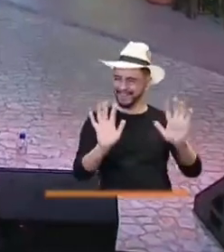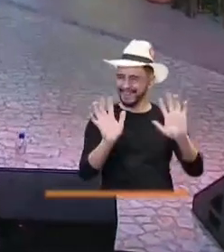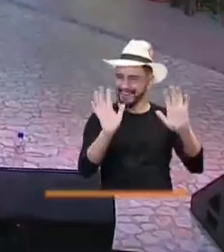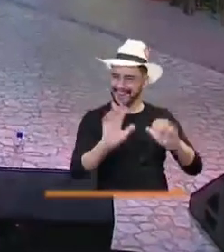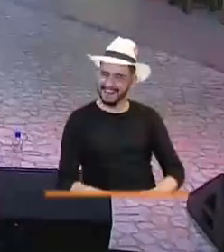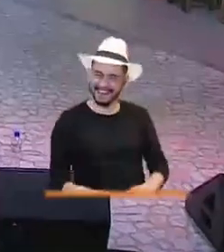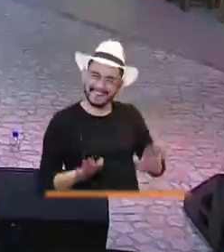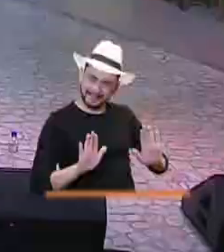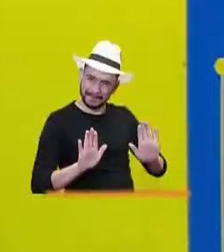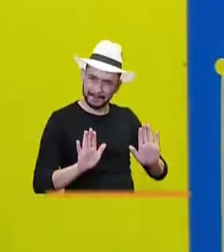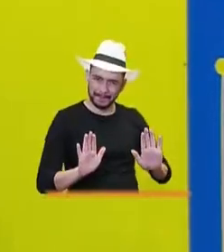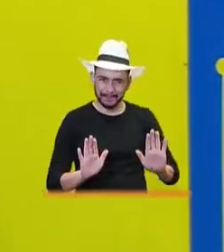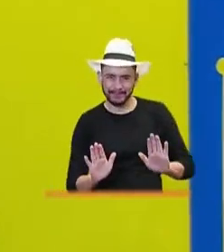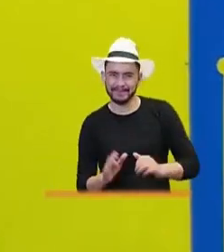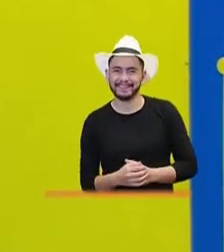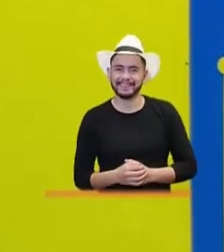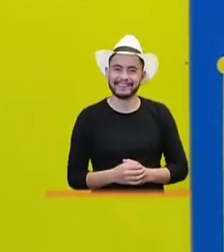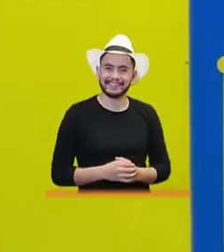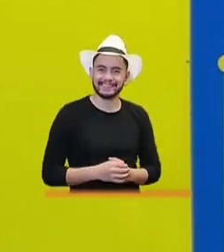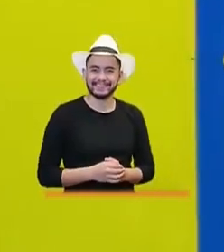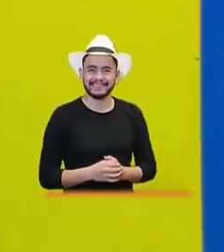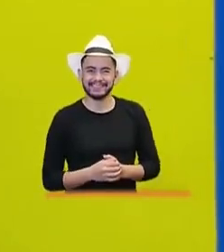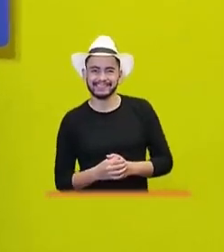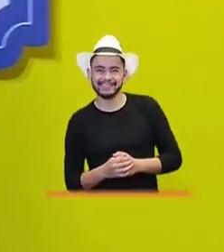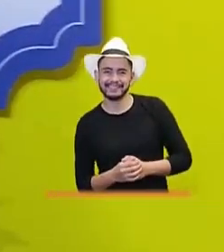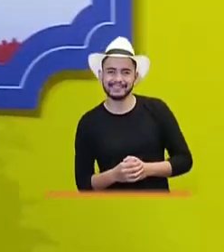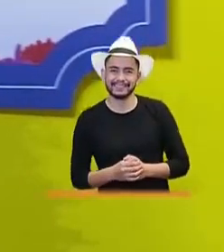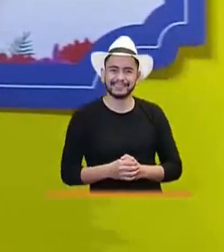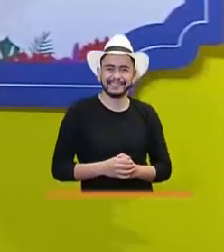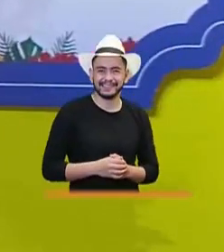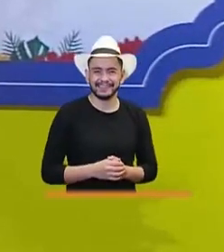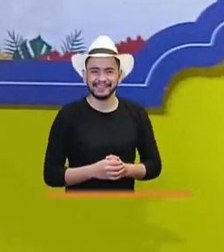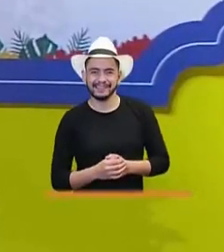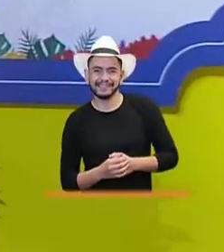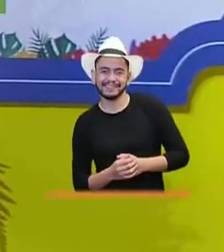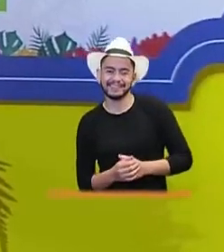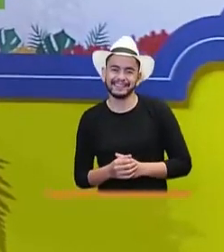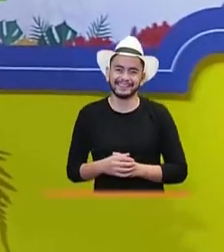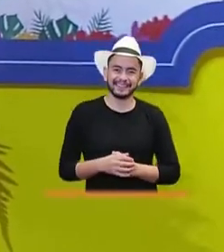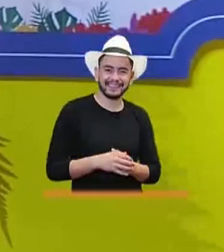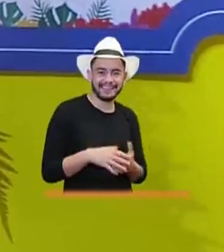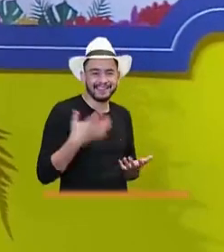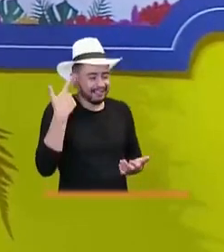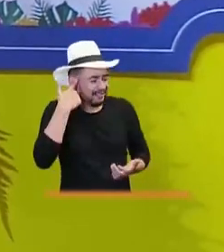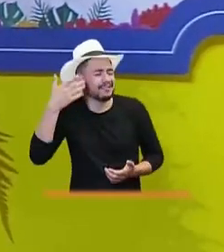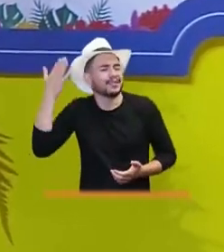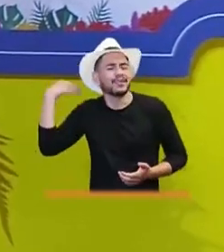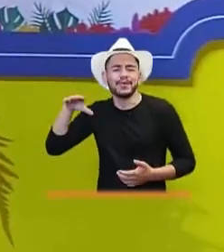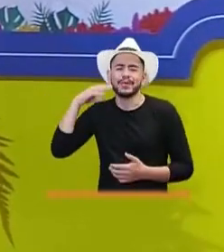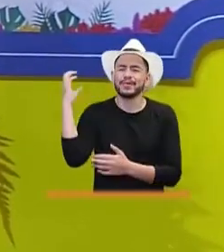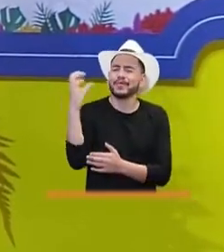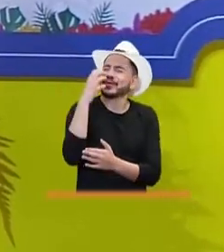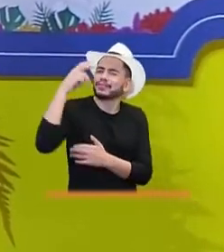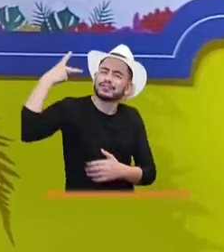Quiero la Colombia de antes, porque esto ya me fastidia. Mi fantasía es que